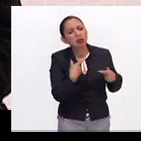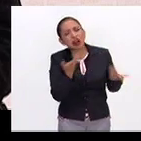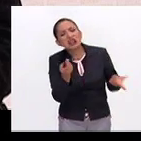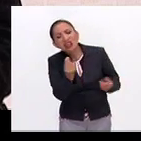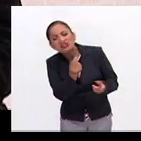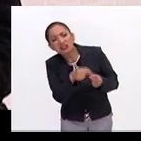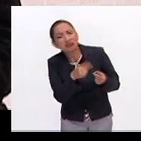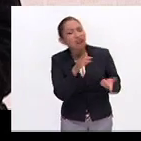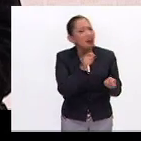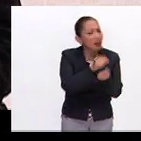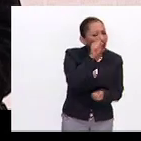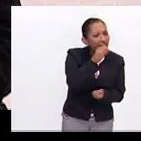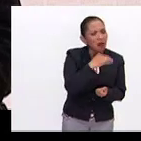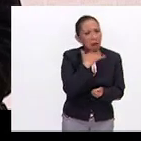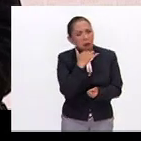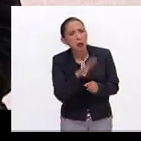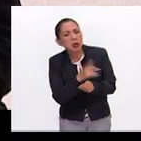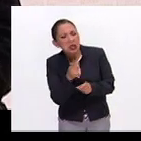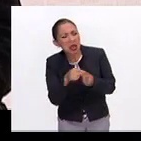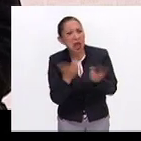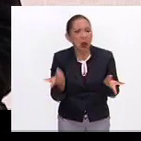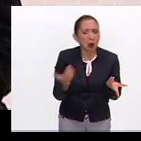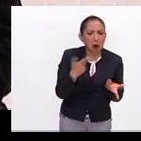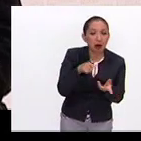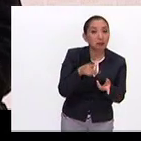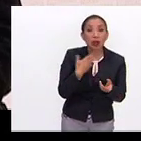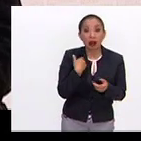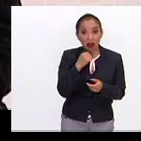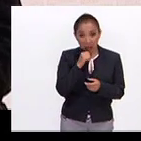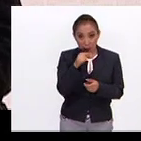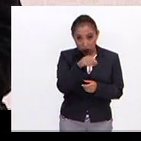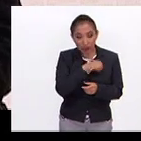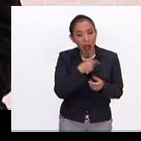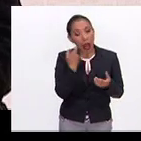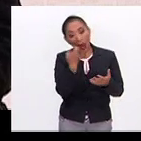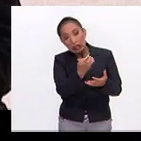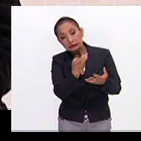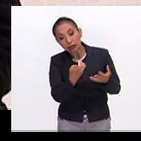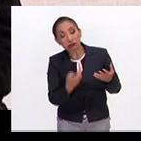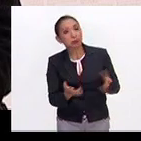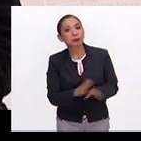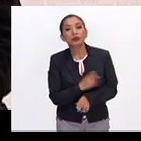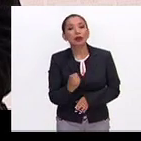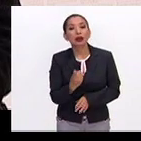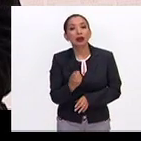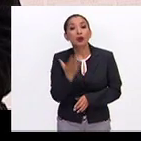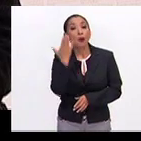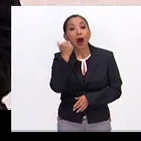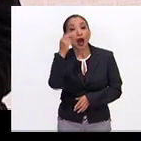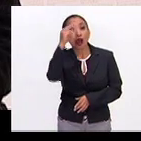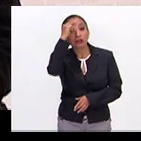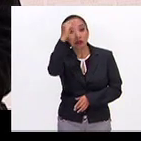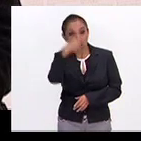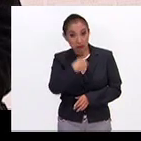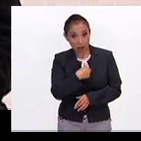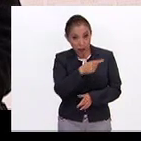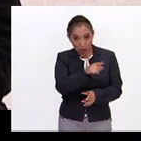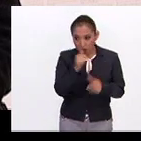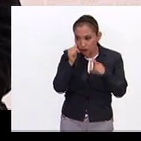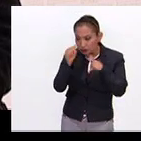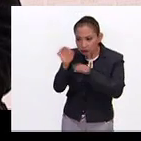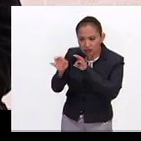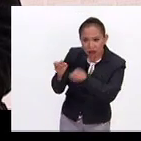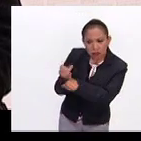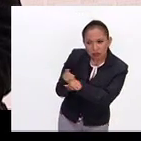puede señalarlo porque simplemente no hay intelectuales que quieran hacerlo. La sociedad no fomenta eso.